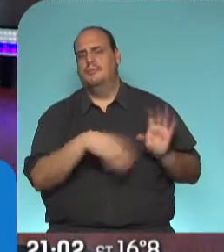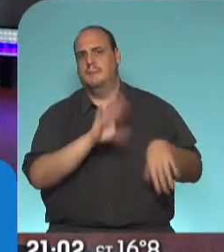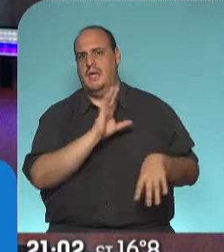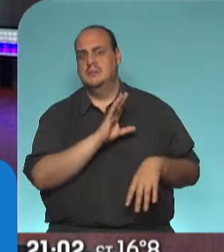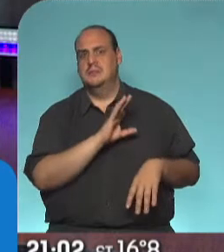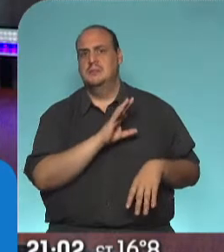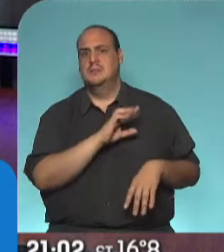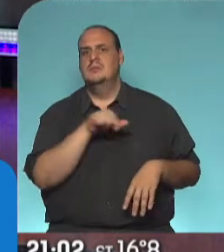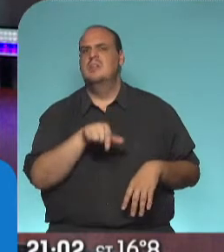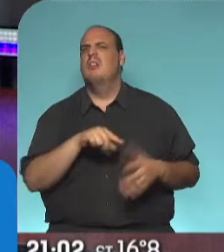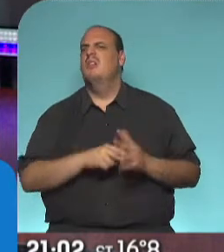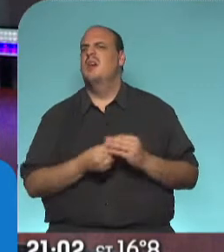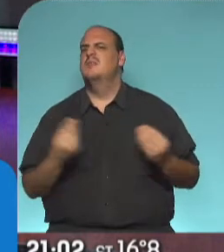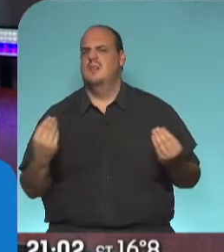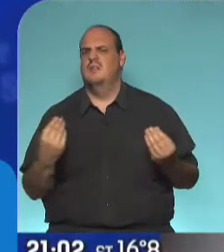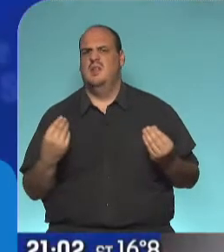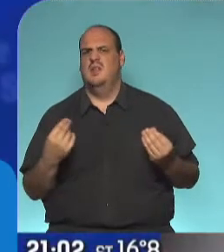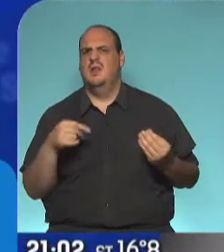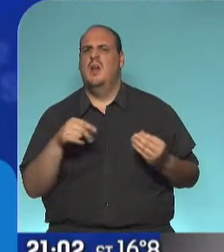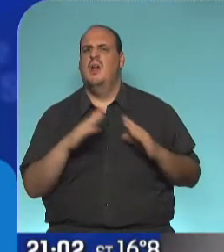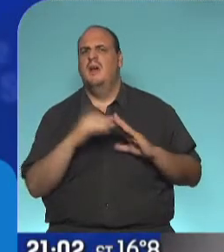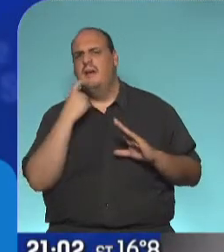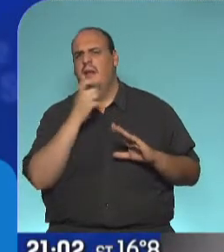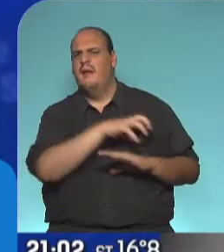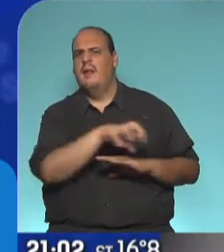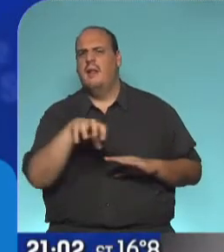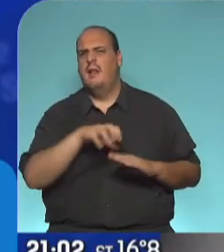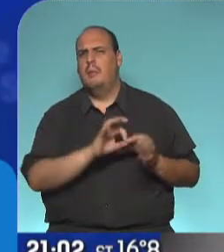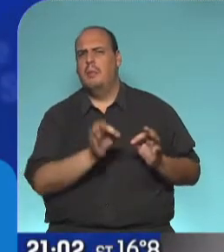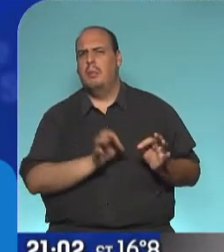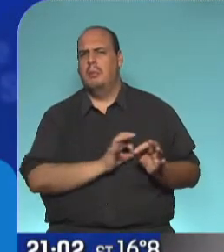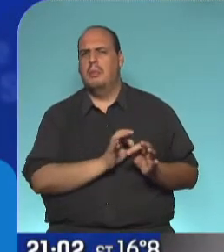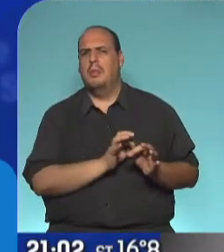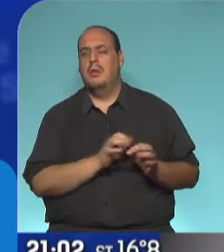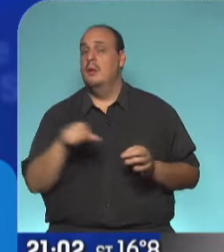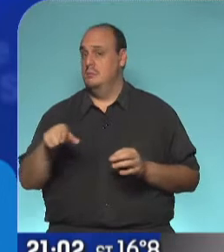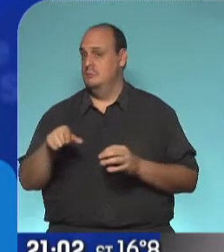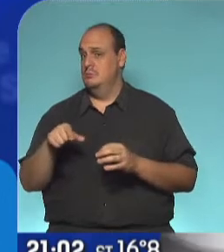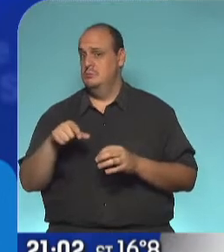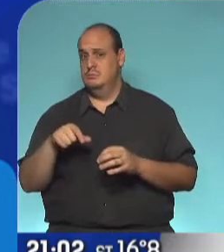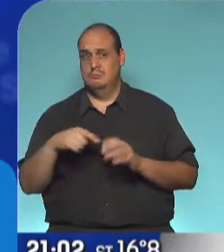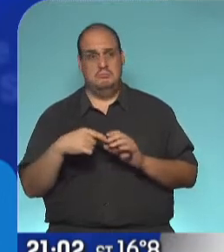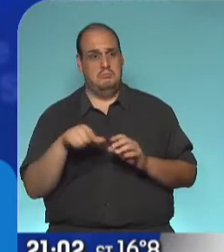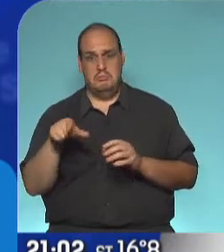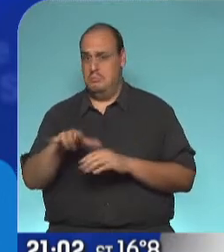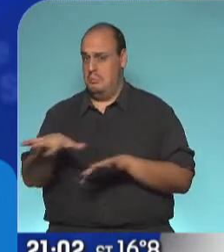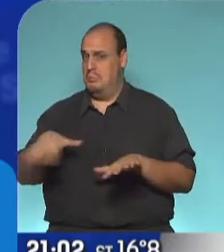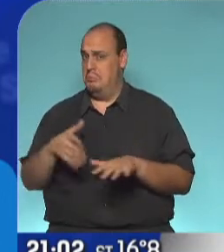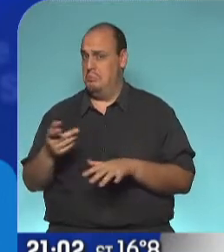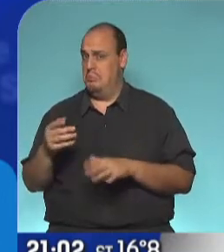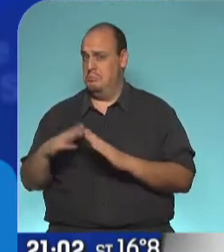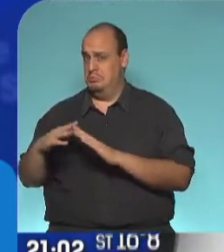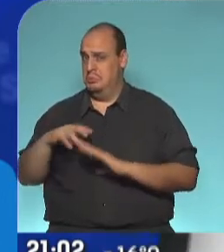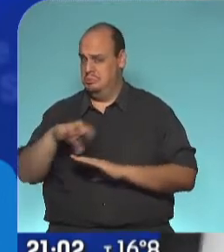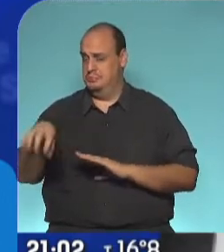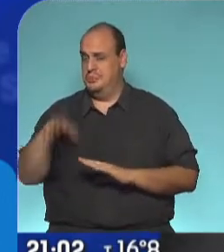Ahora, ¿esto qué quiere decir? Esta cantidad de geriátricos en tan pocas manzanas. En pocas manzanas hay mucho. Sí. ¿Qué pasa? Suponte tú que